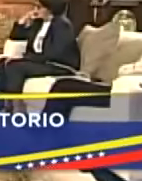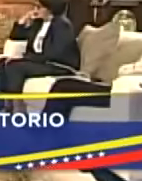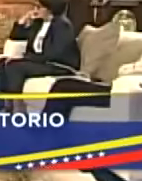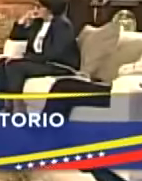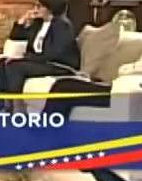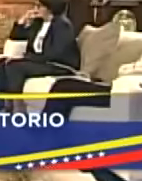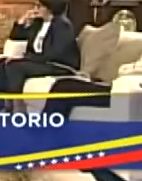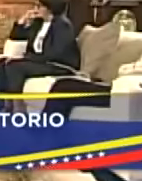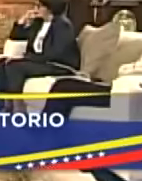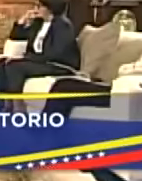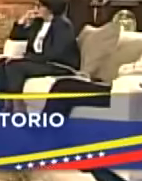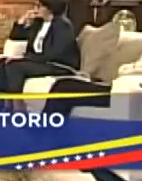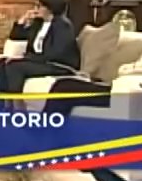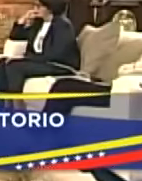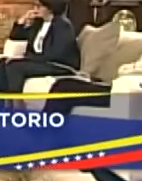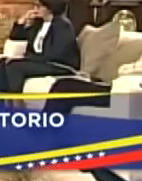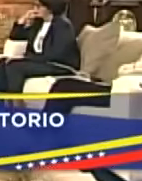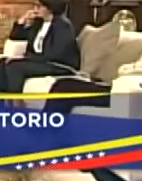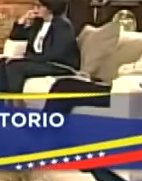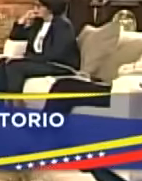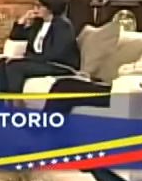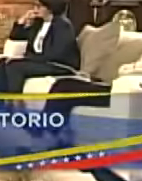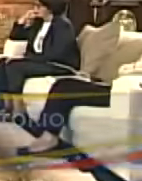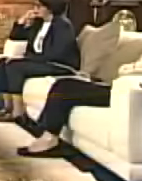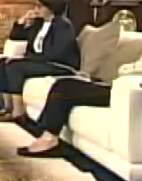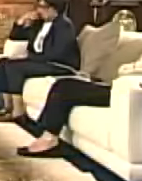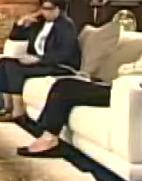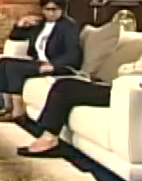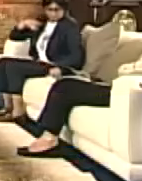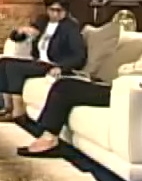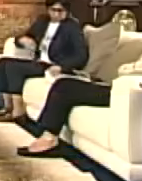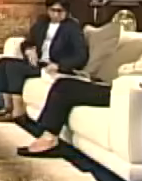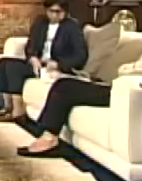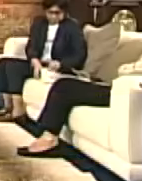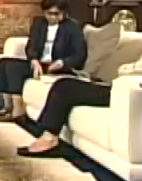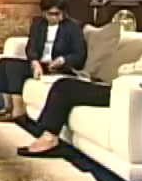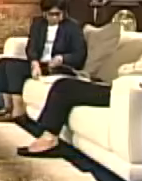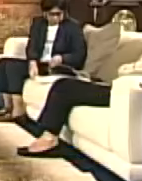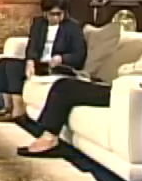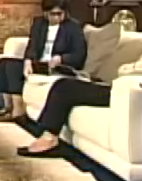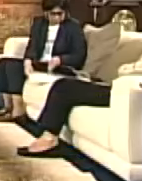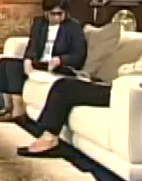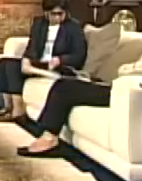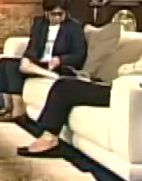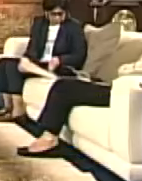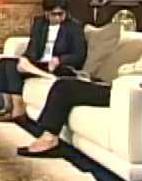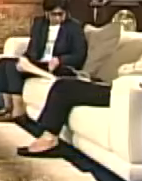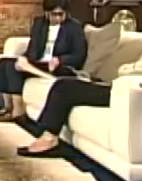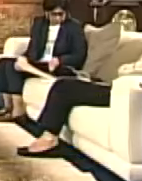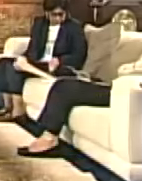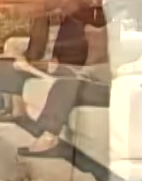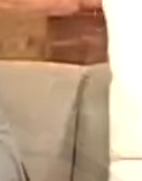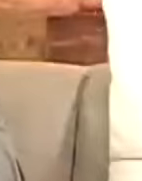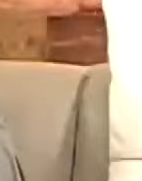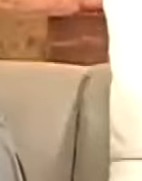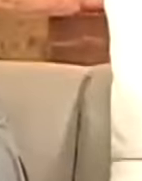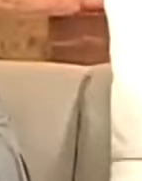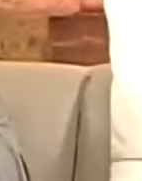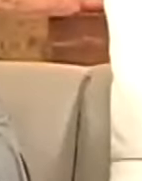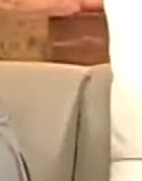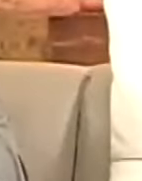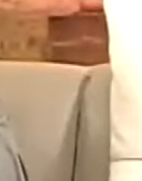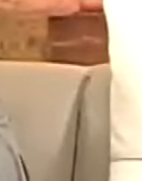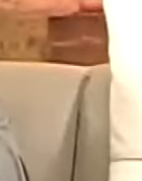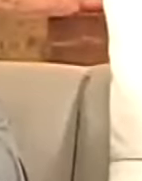independencia, desde el orgullo de ser venezolano, busca la justicia mundial. Busca la paz mundial, busca el respeto de los países del